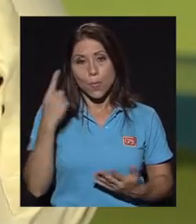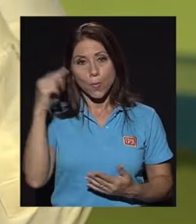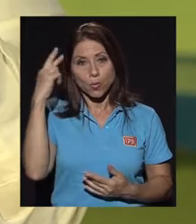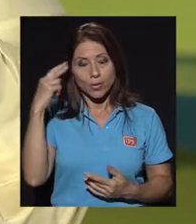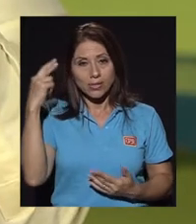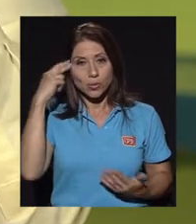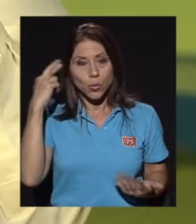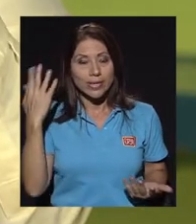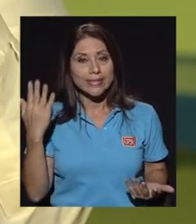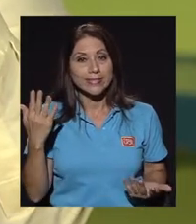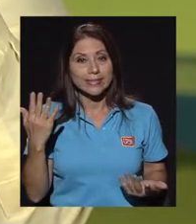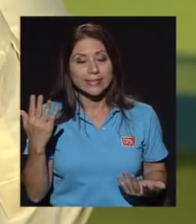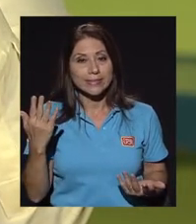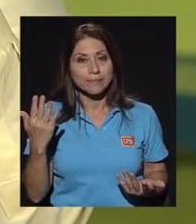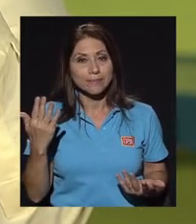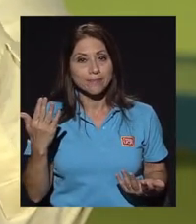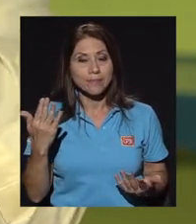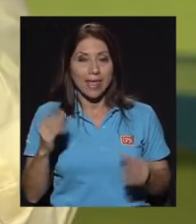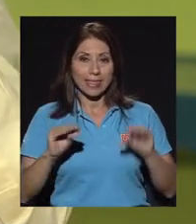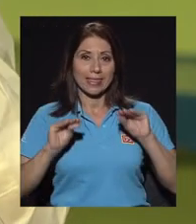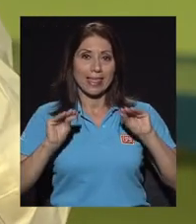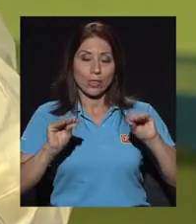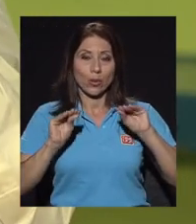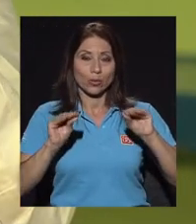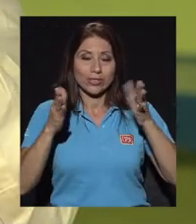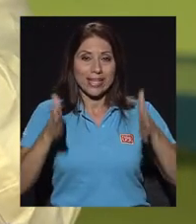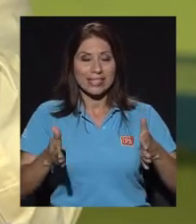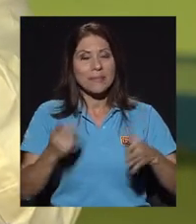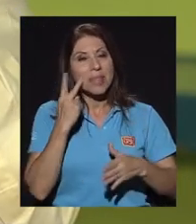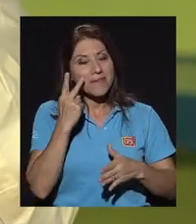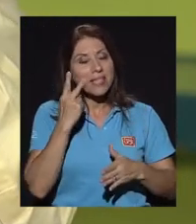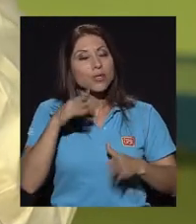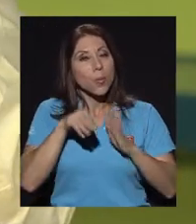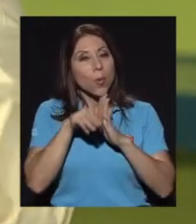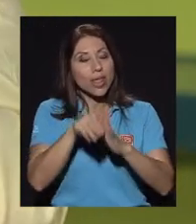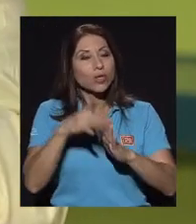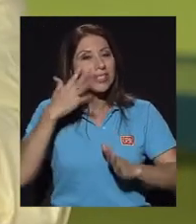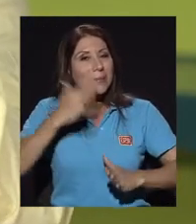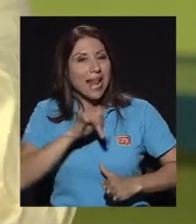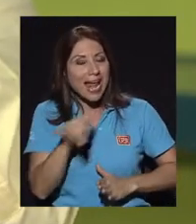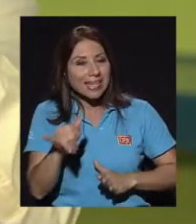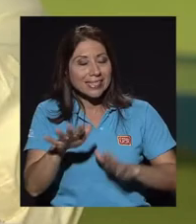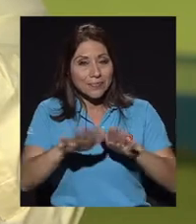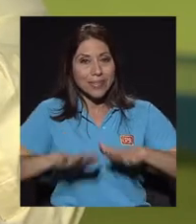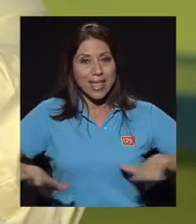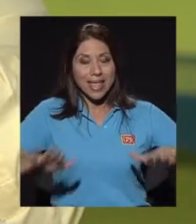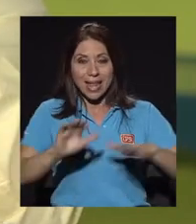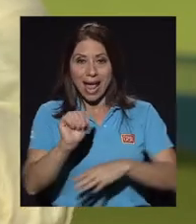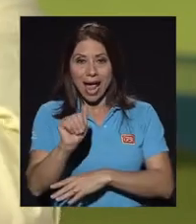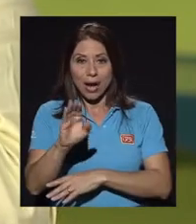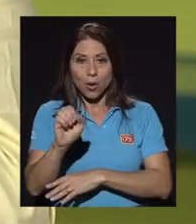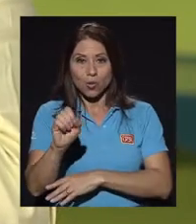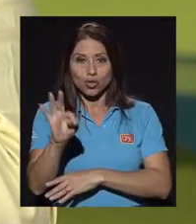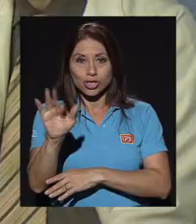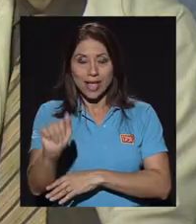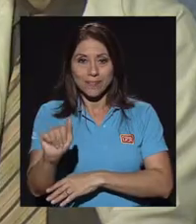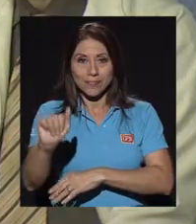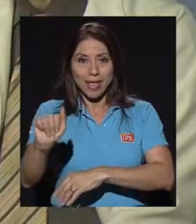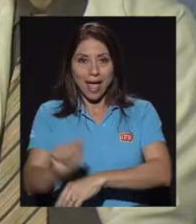Pues por razones de docencia me ha tocado ver modelos similares en la zona de la costa. La Universidad de Costa Rica tiene una finca que